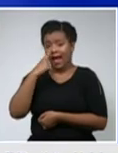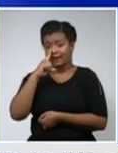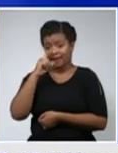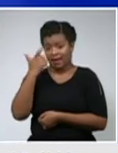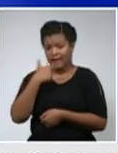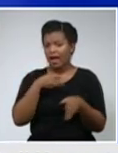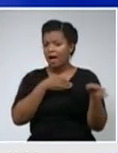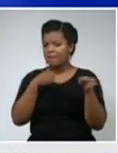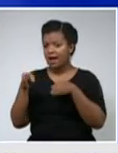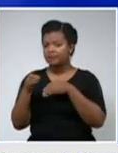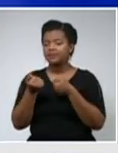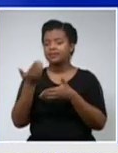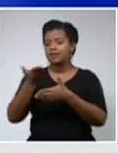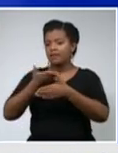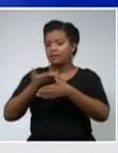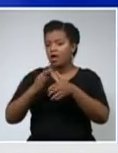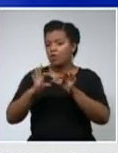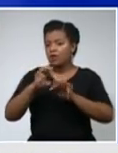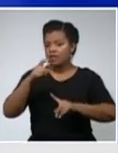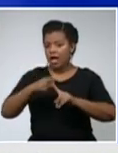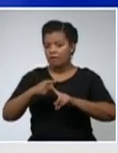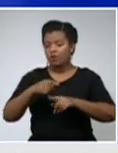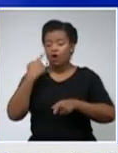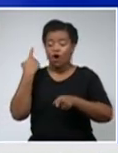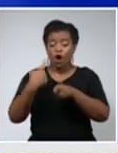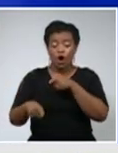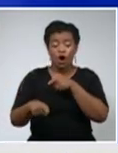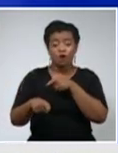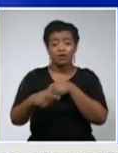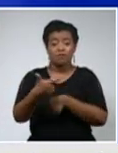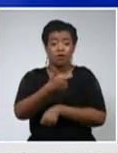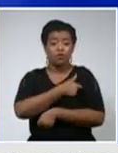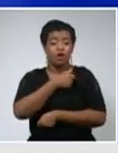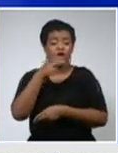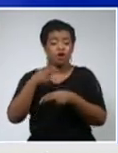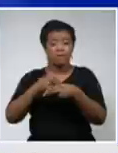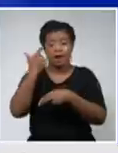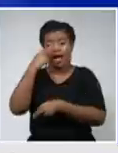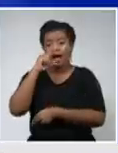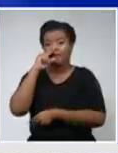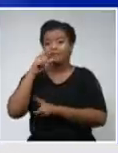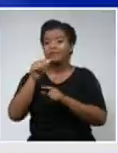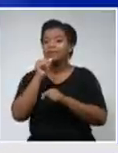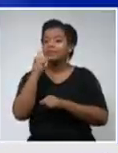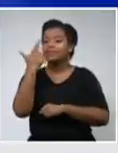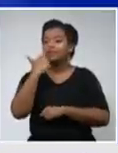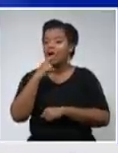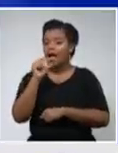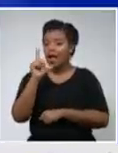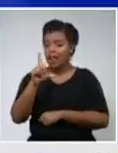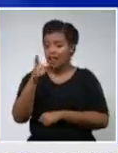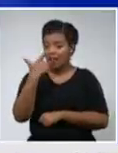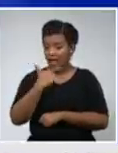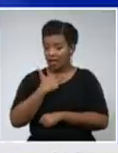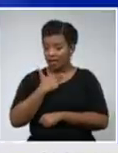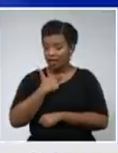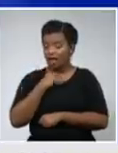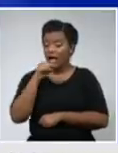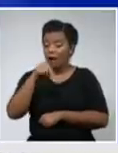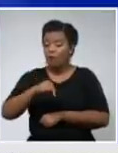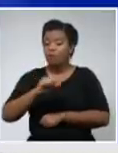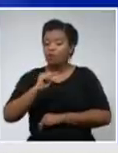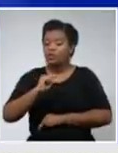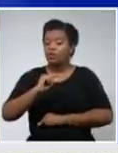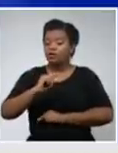A las puertas también del fase 3. De la fase 3 a las puertas, o sea, va avanzando, pero todavía, reitero, nos queda unos